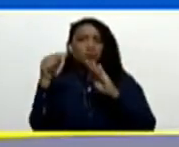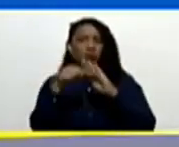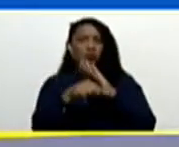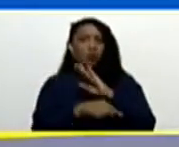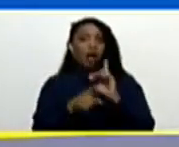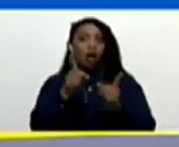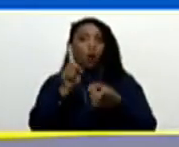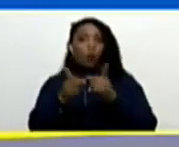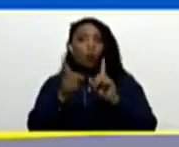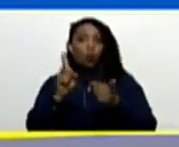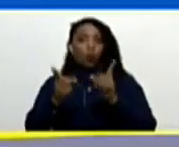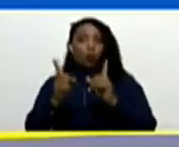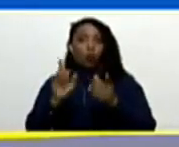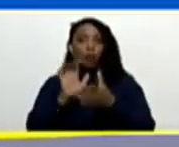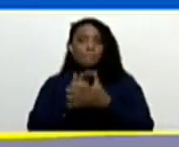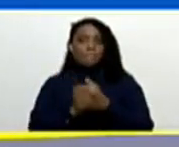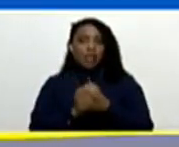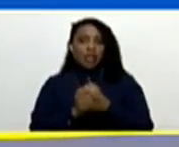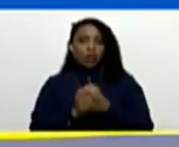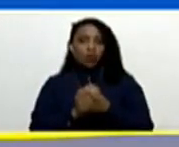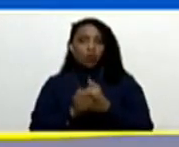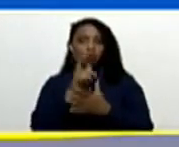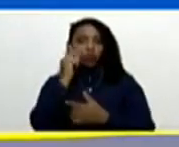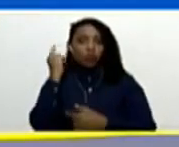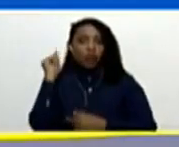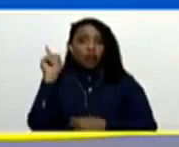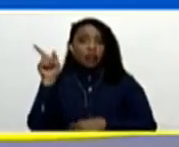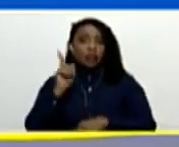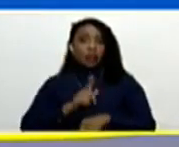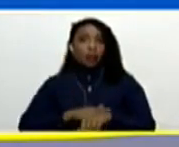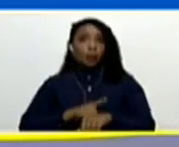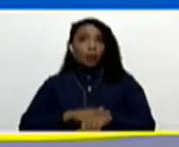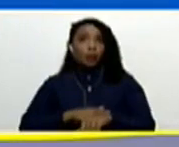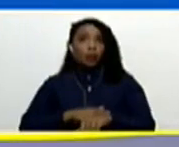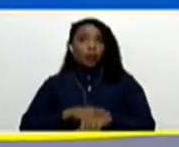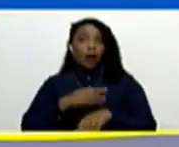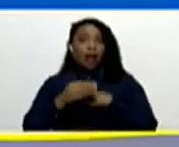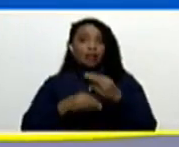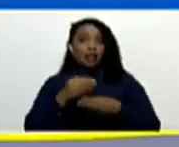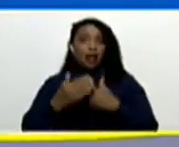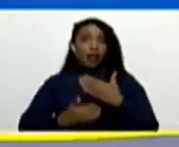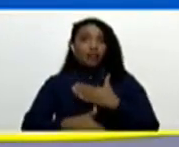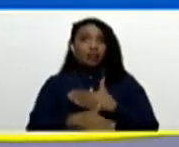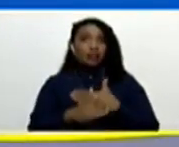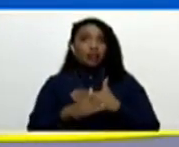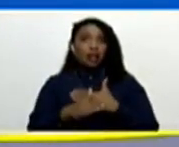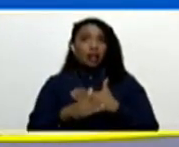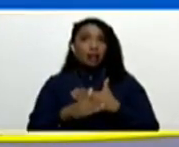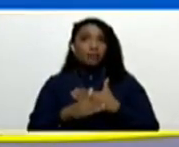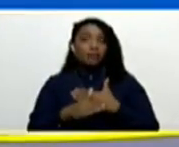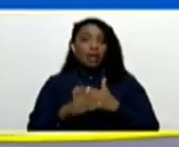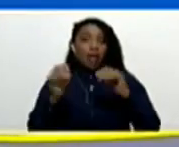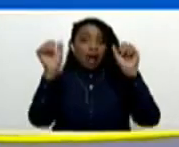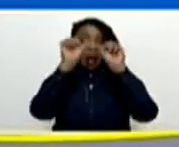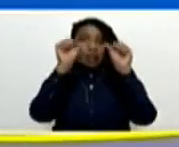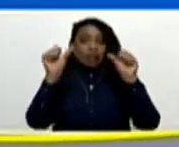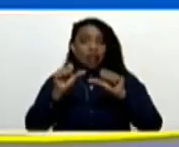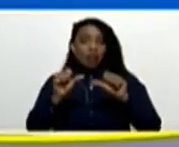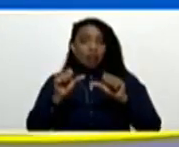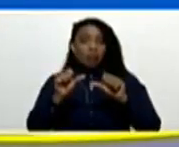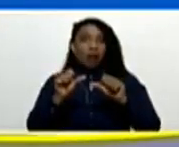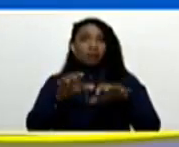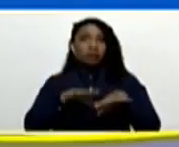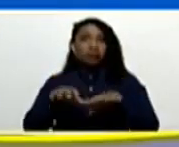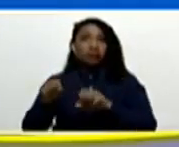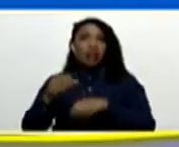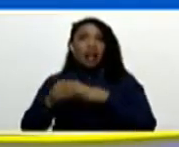algunos compañeras, compañeros, que en ese momento dubitaban ante el avance del sistema capitalista, ante el avance del neoliberalismo, y